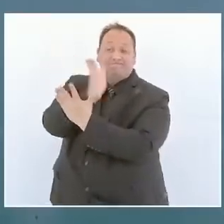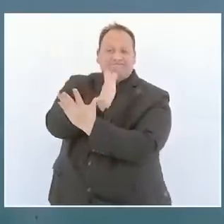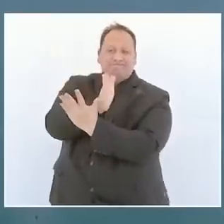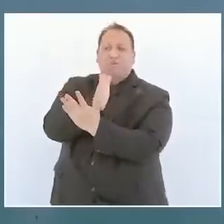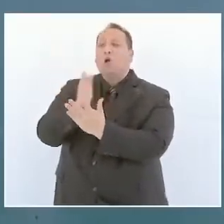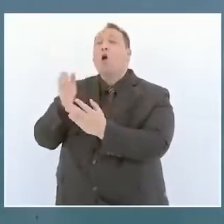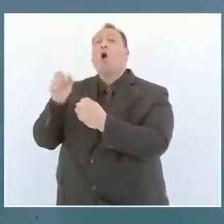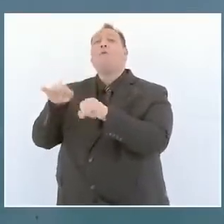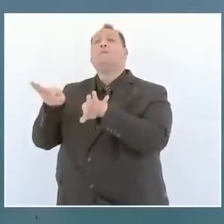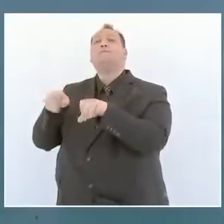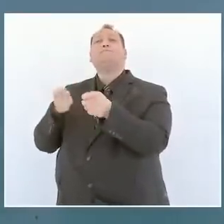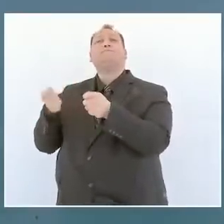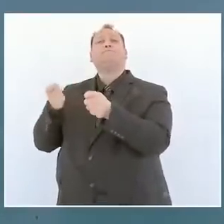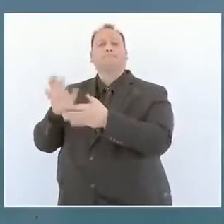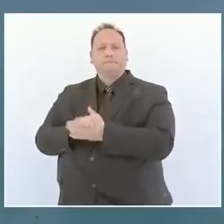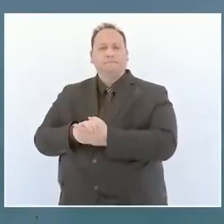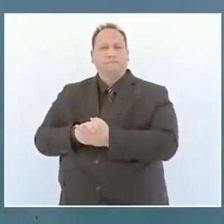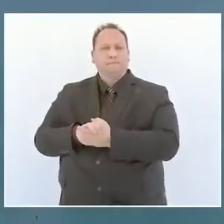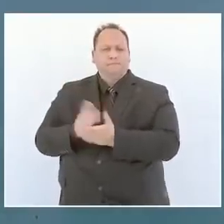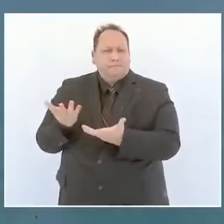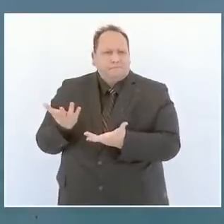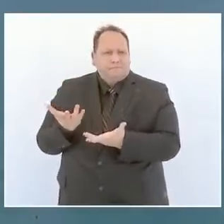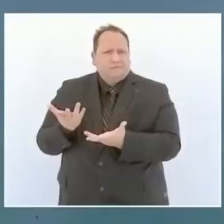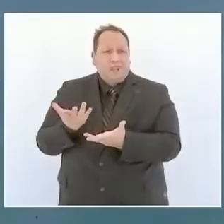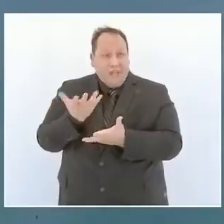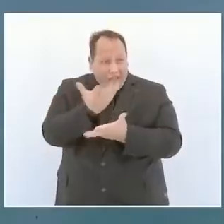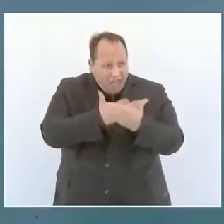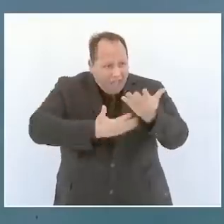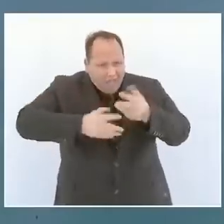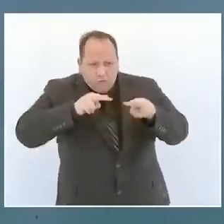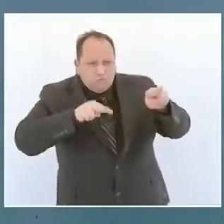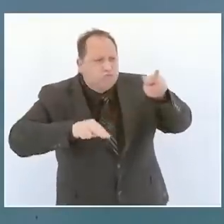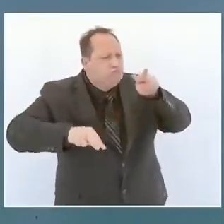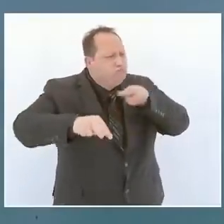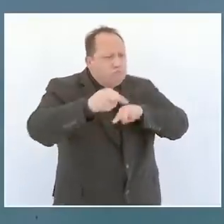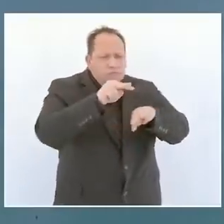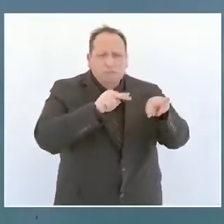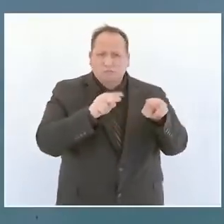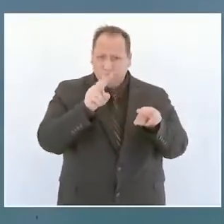actividades administrativas y realmente operativos,